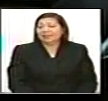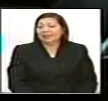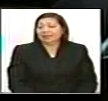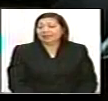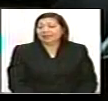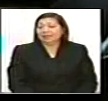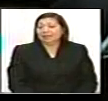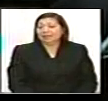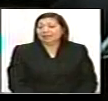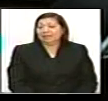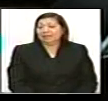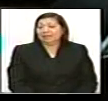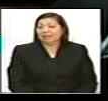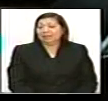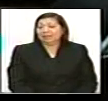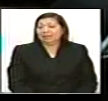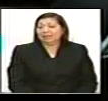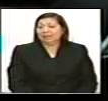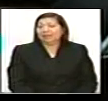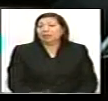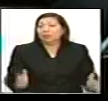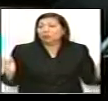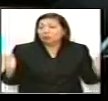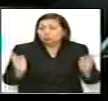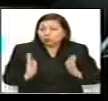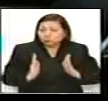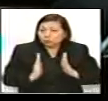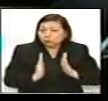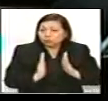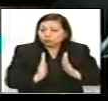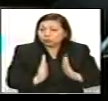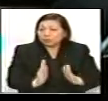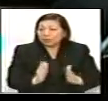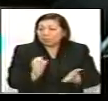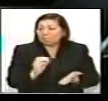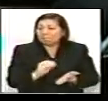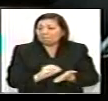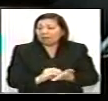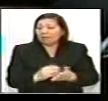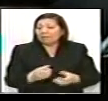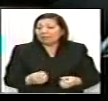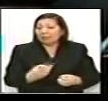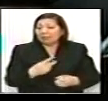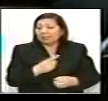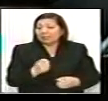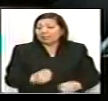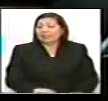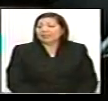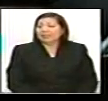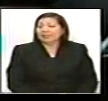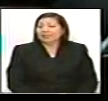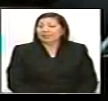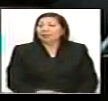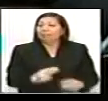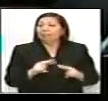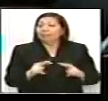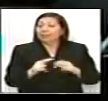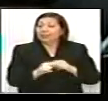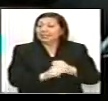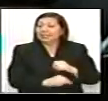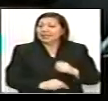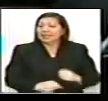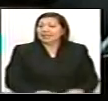que es la región estrecha, ¿no? Es que no es más del 10% de la superficie